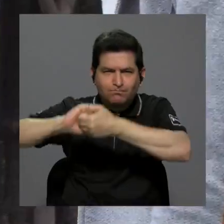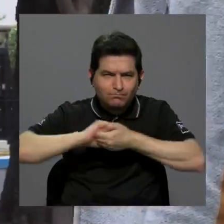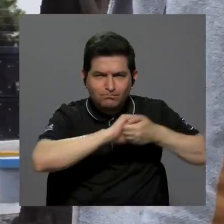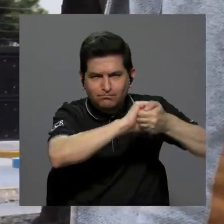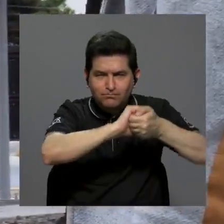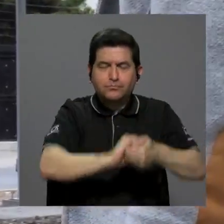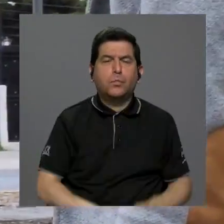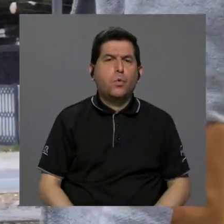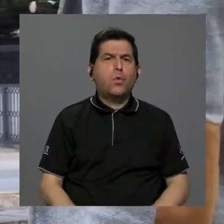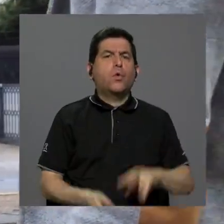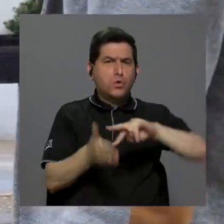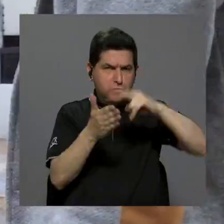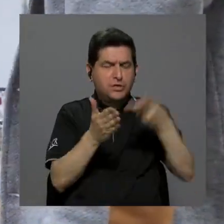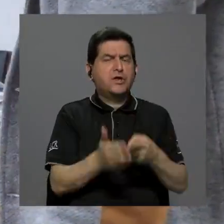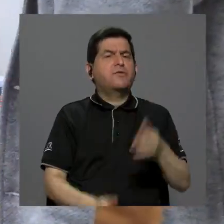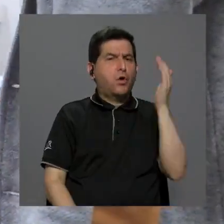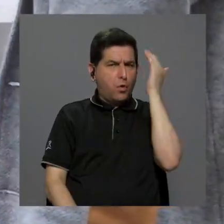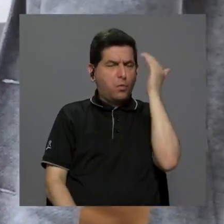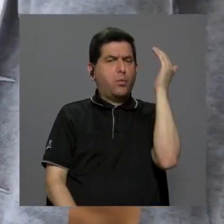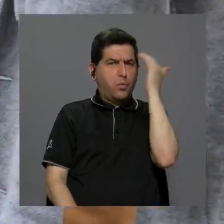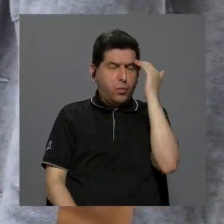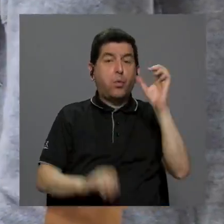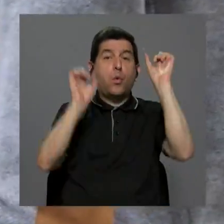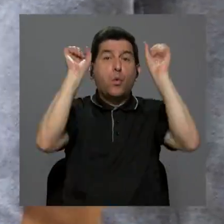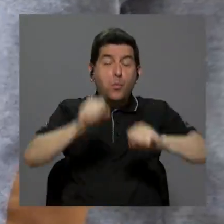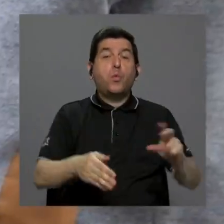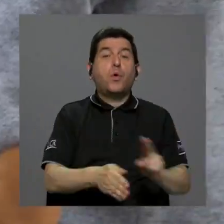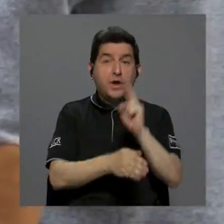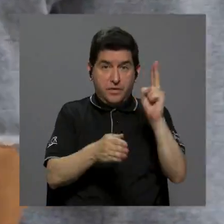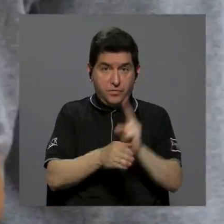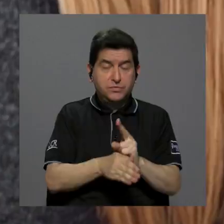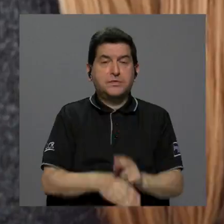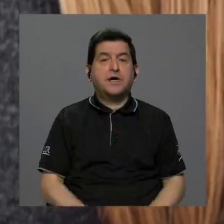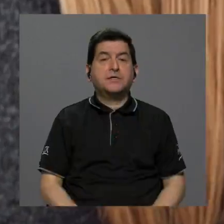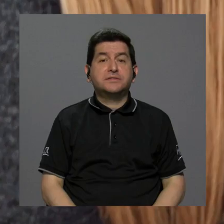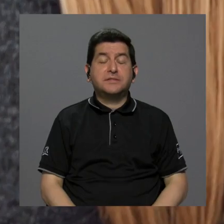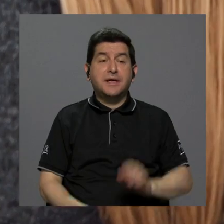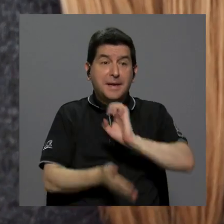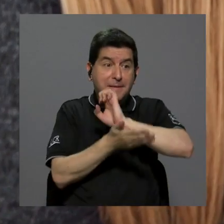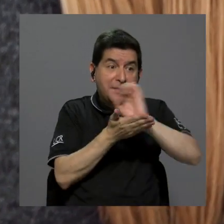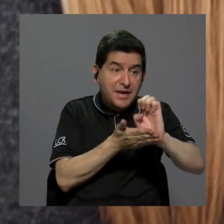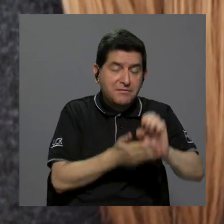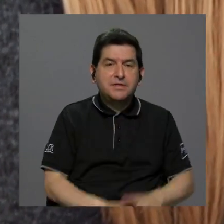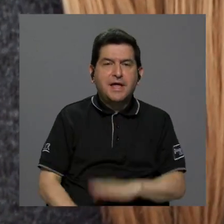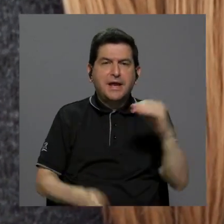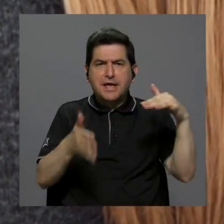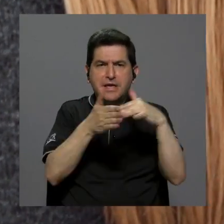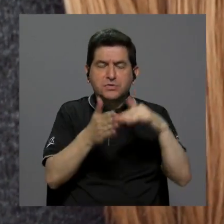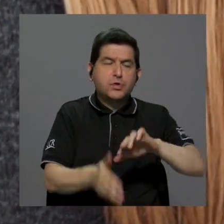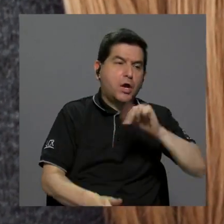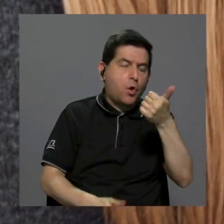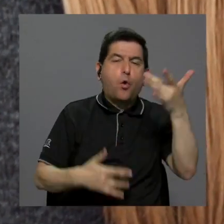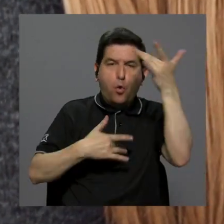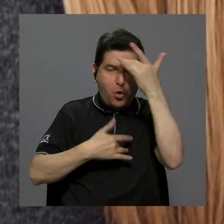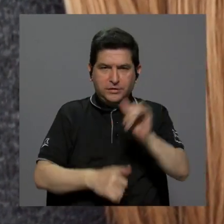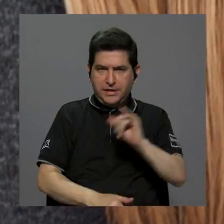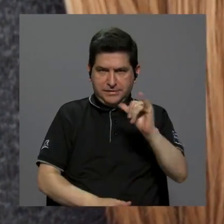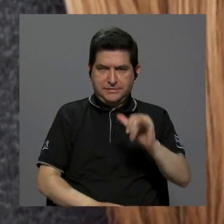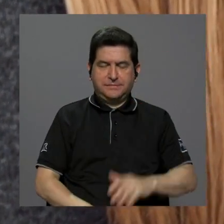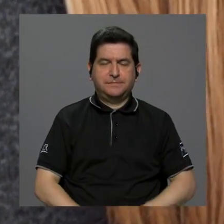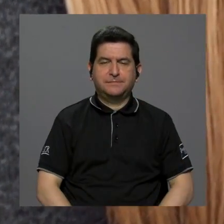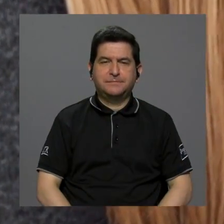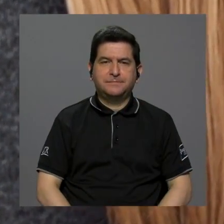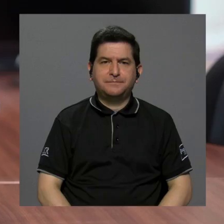colaborativo aportó mucho conocimiento y podría ser utilizado para la prevención y el estudio de otras